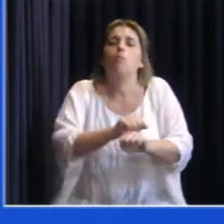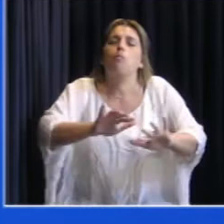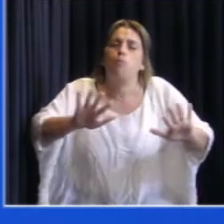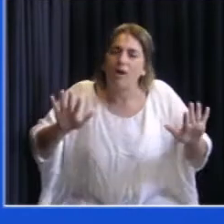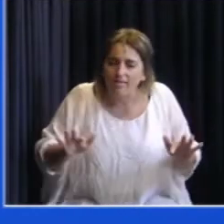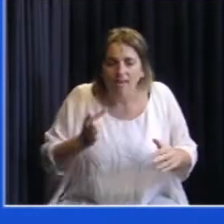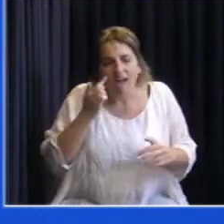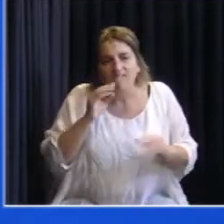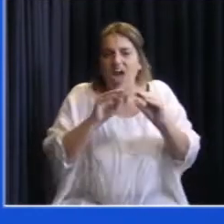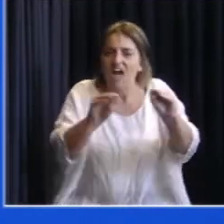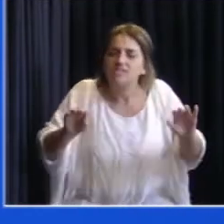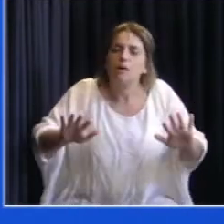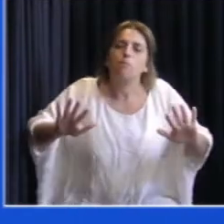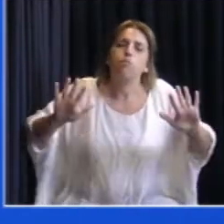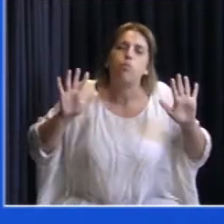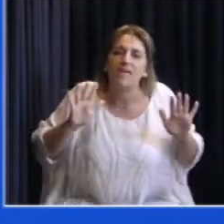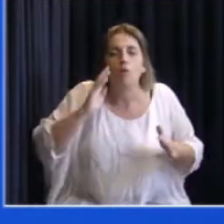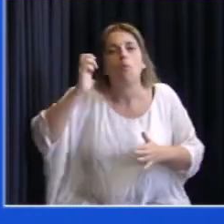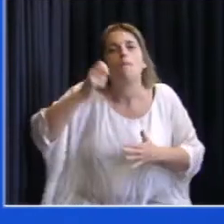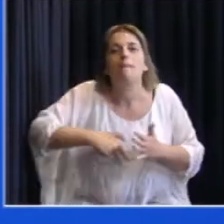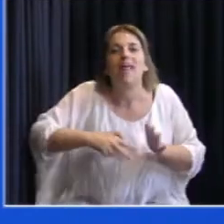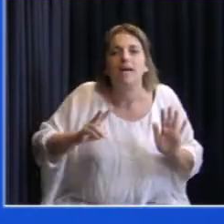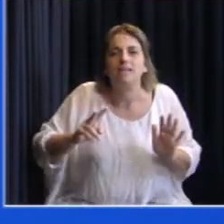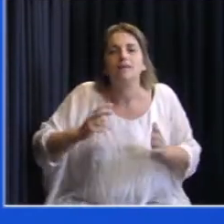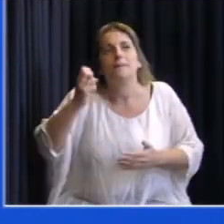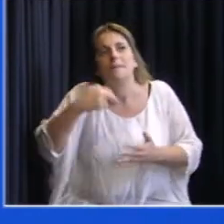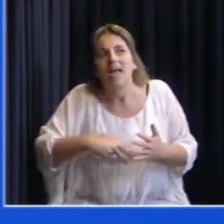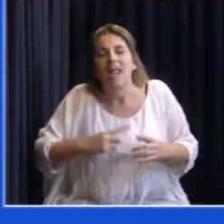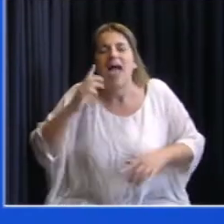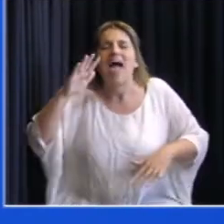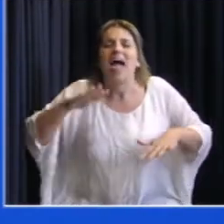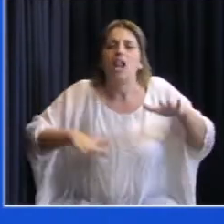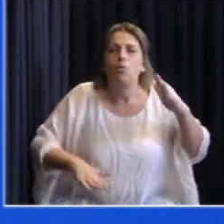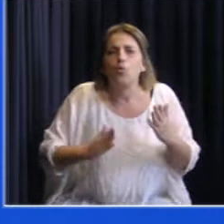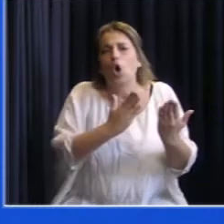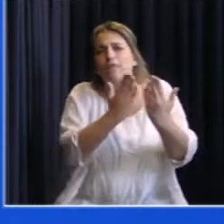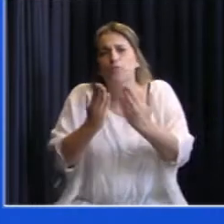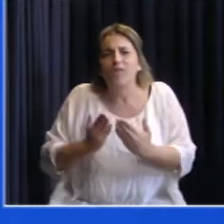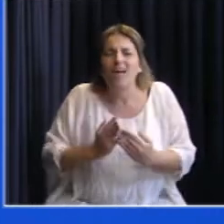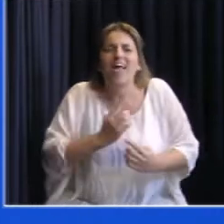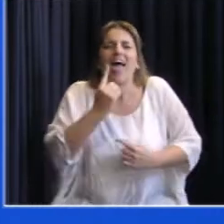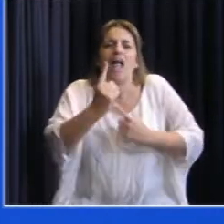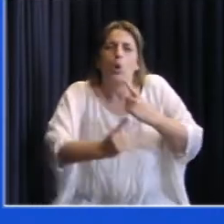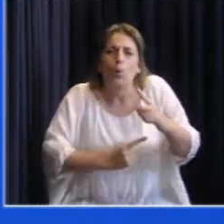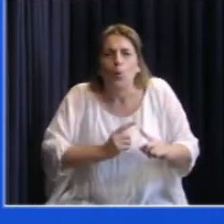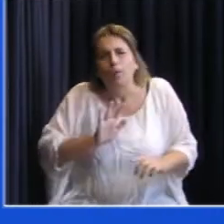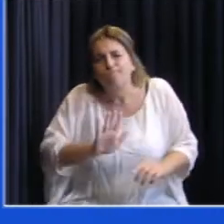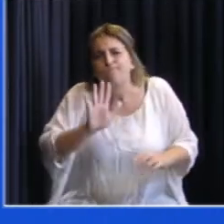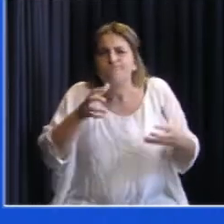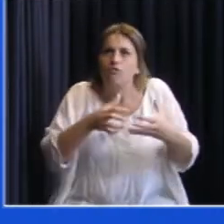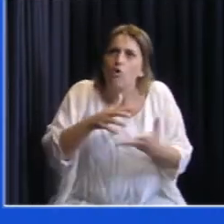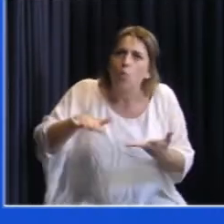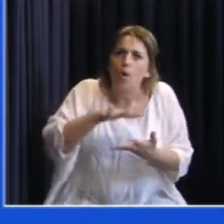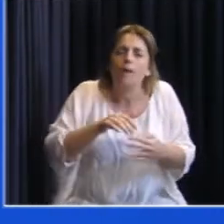ustedes en un plan de que algunos alumnos con determinadas características en determinada región